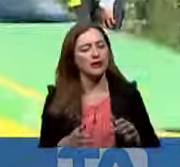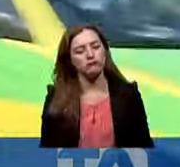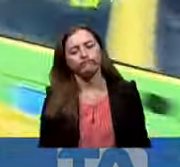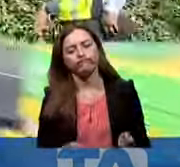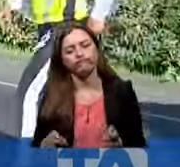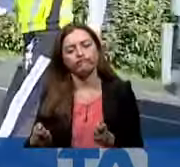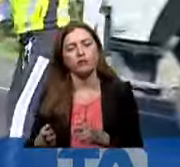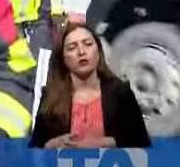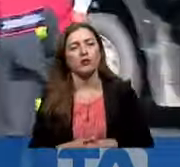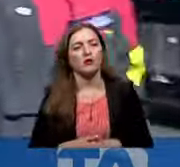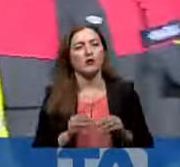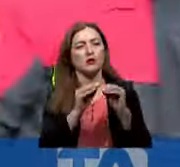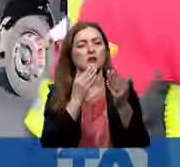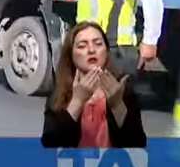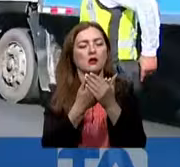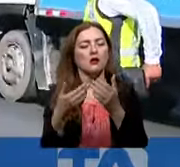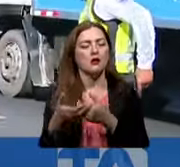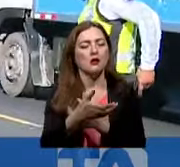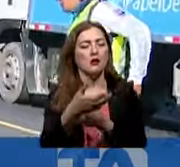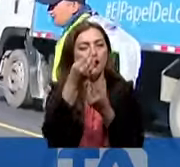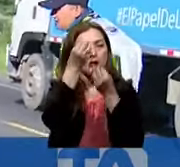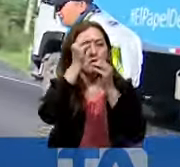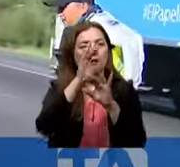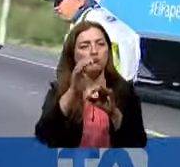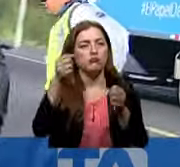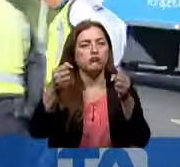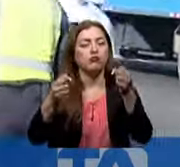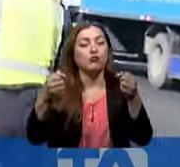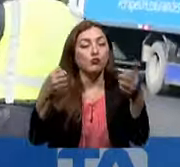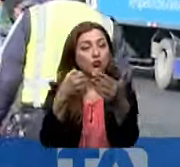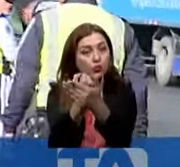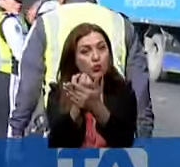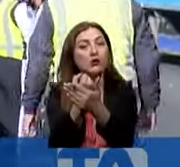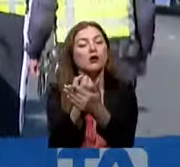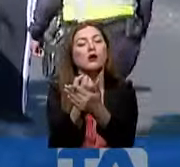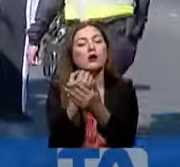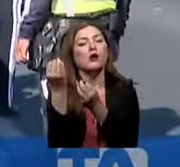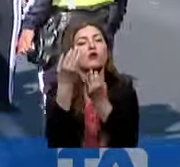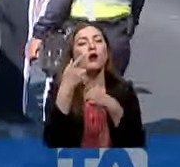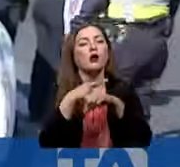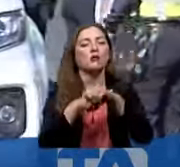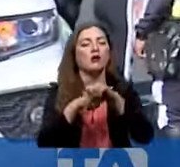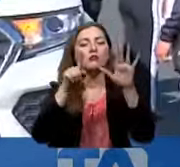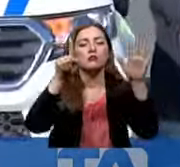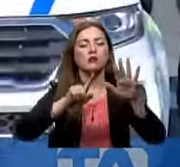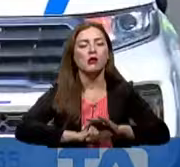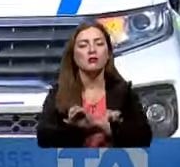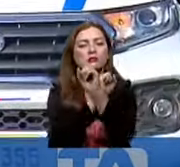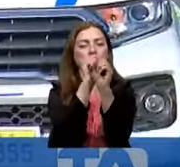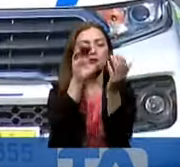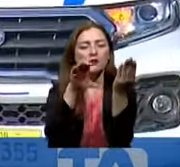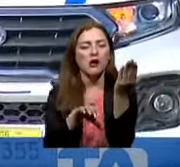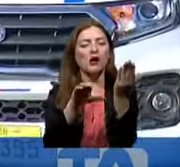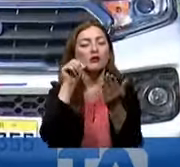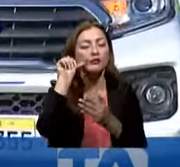Cuerpo de Bomberos de Quito. Les reiteramos la información, un siniestro de tránsito se reportó cerca de las 6 de la mañana acá en la